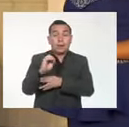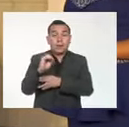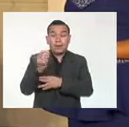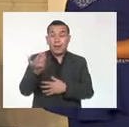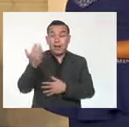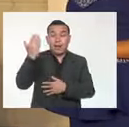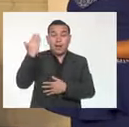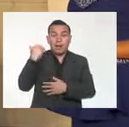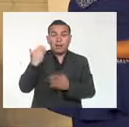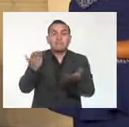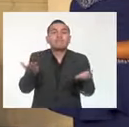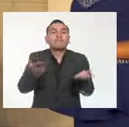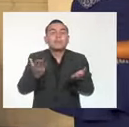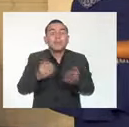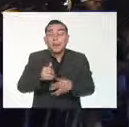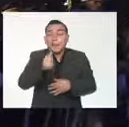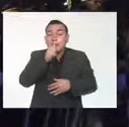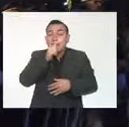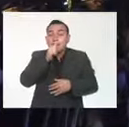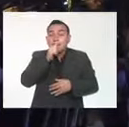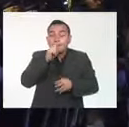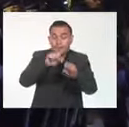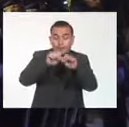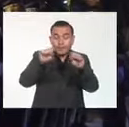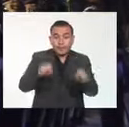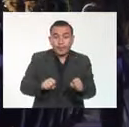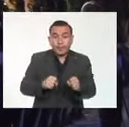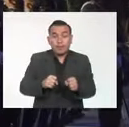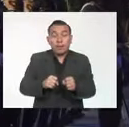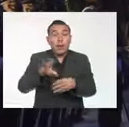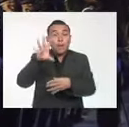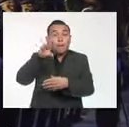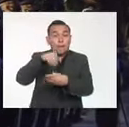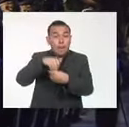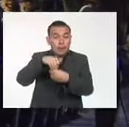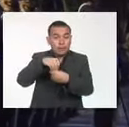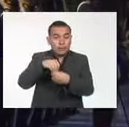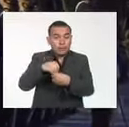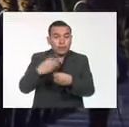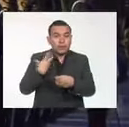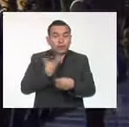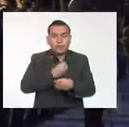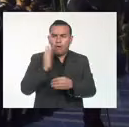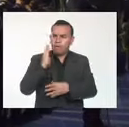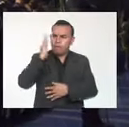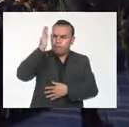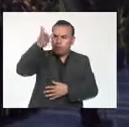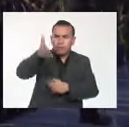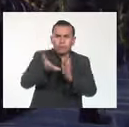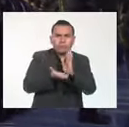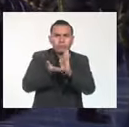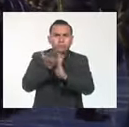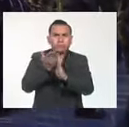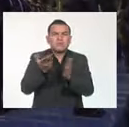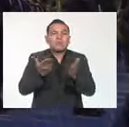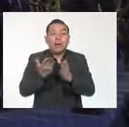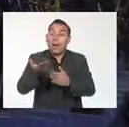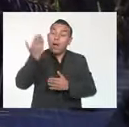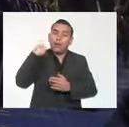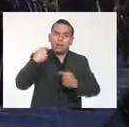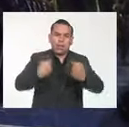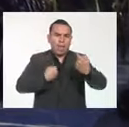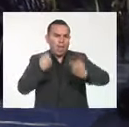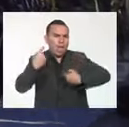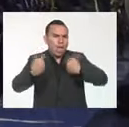de nacionalización y privatizaciones de la banca, llevando nuestro país hacia el futuro. Y de la misma manera que se nos criticó